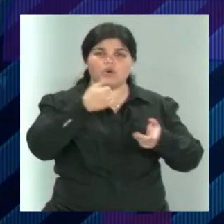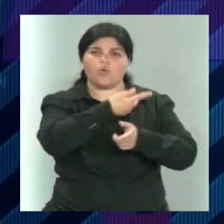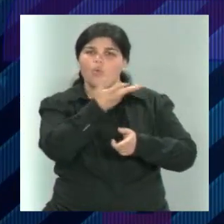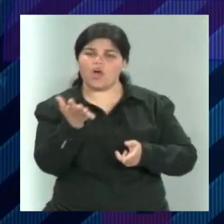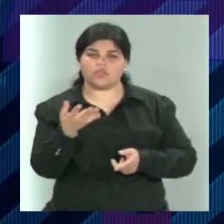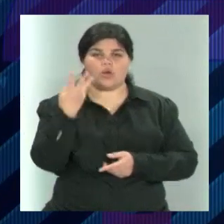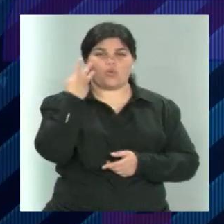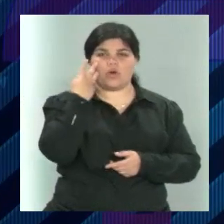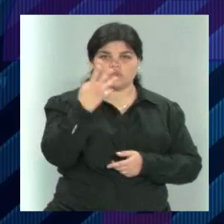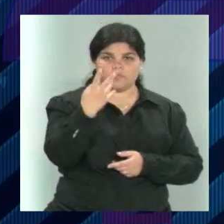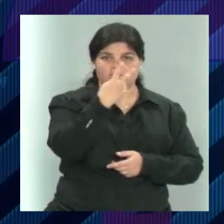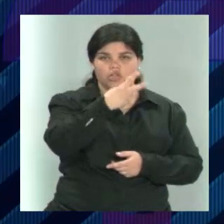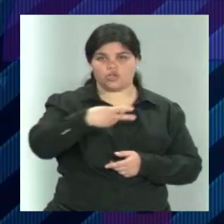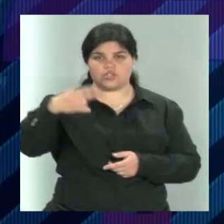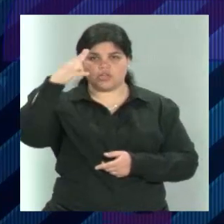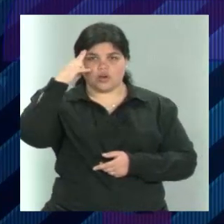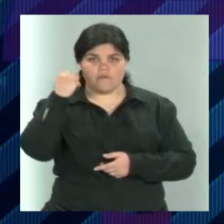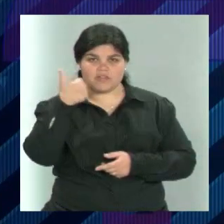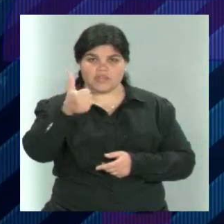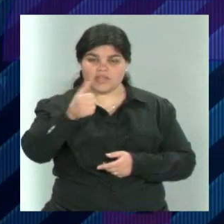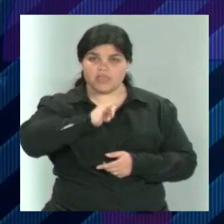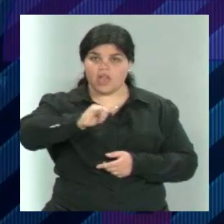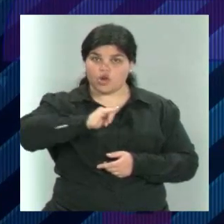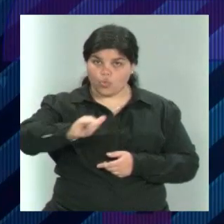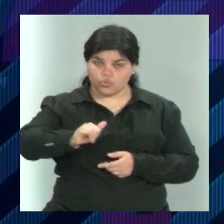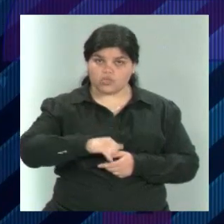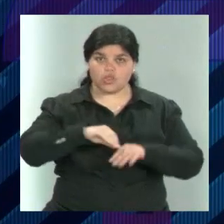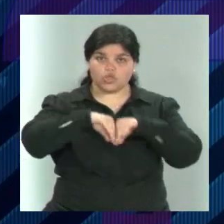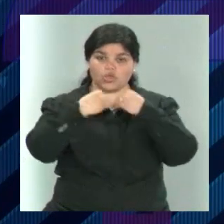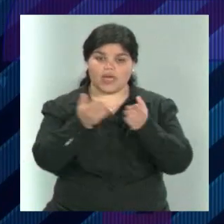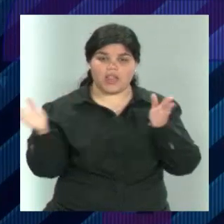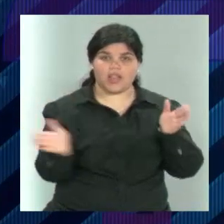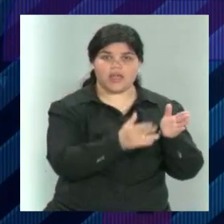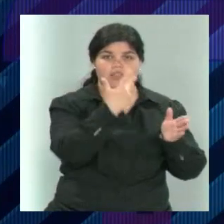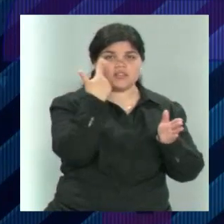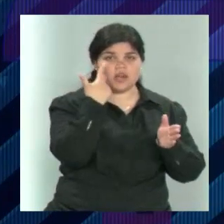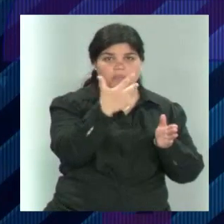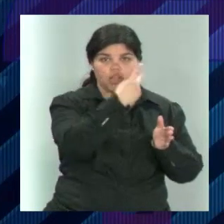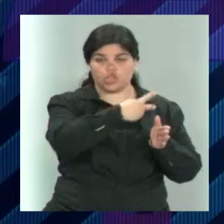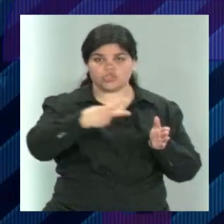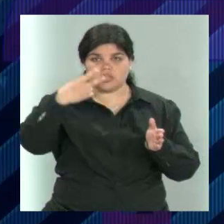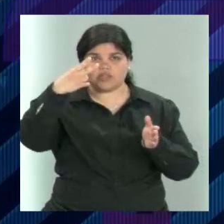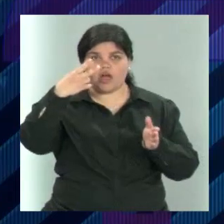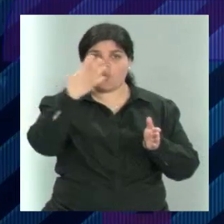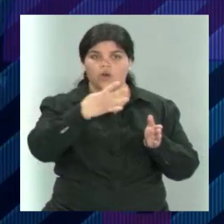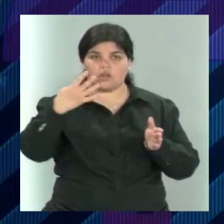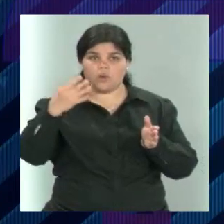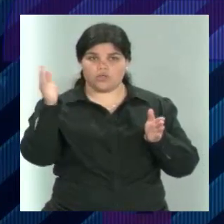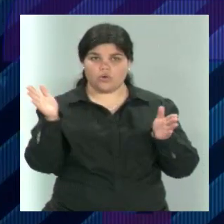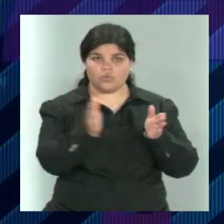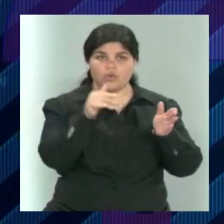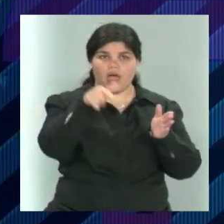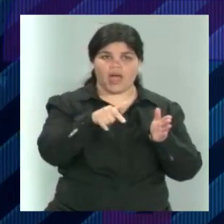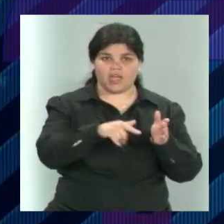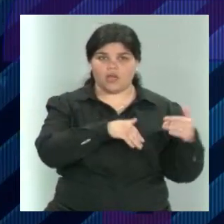recibió 4.296 denuncias y de ese total 3.244 fueron remitidas para la intervención de